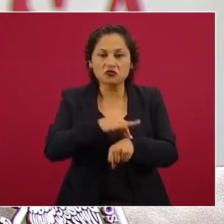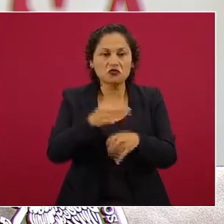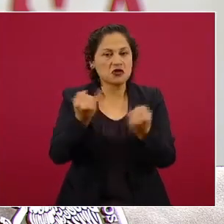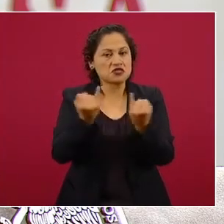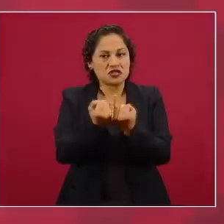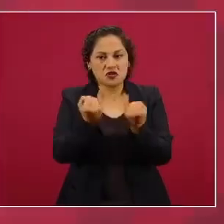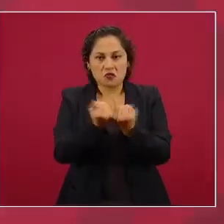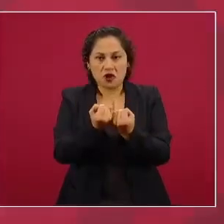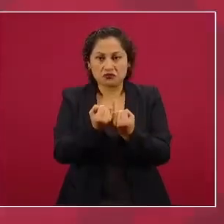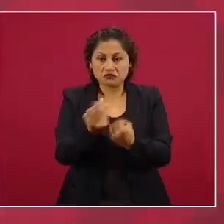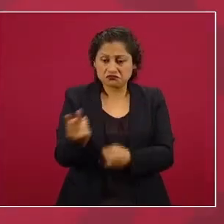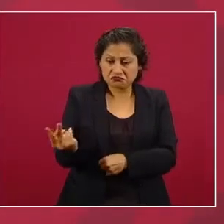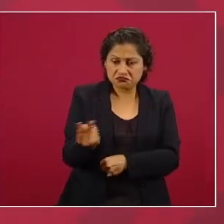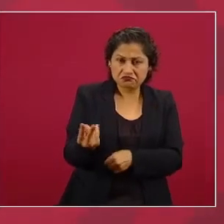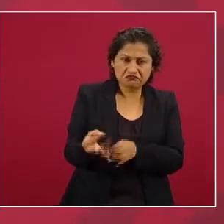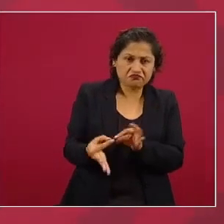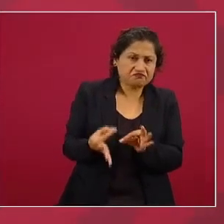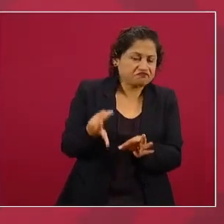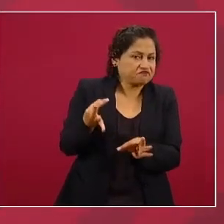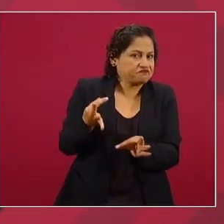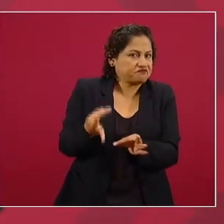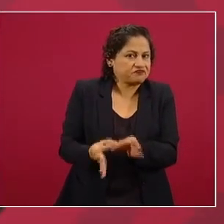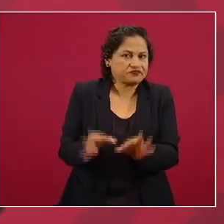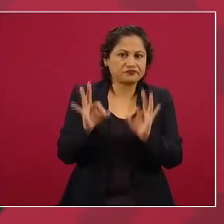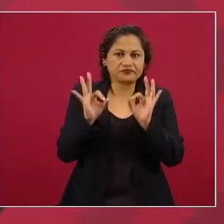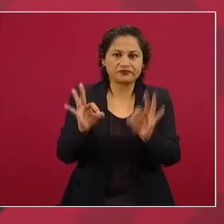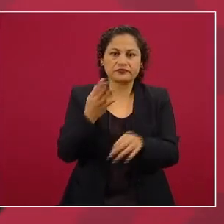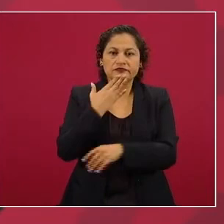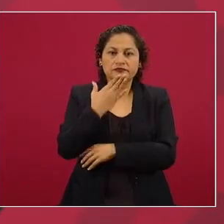Lo que pasa que pues